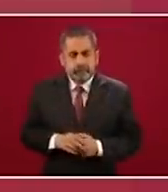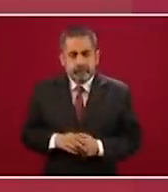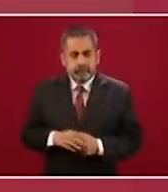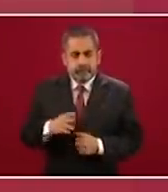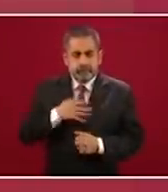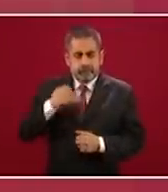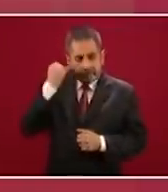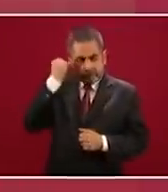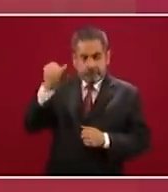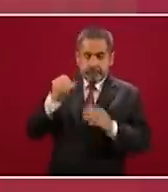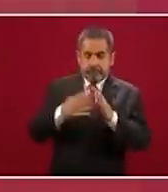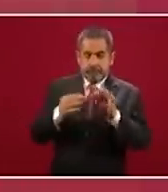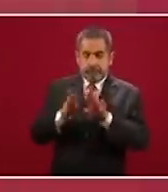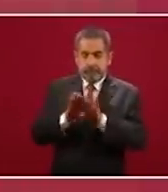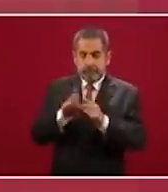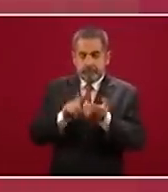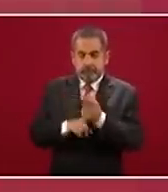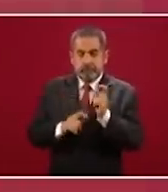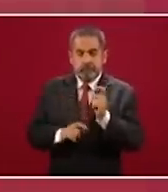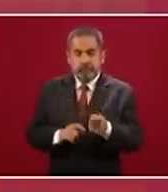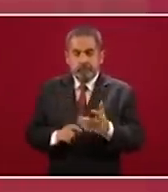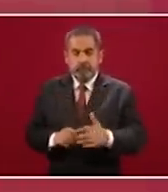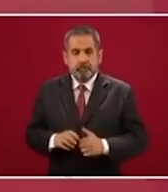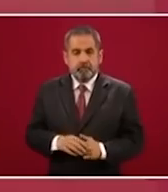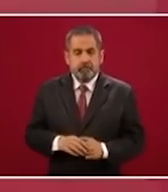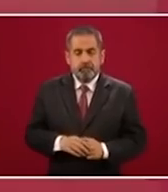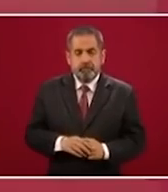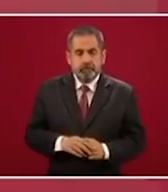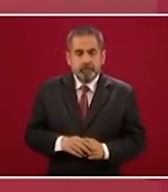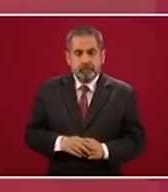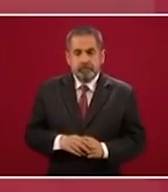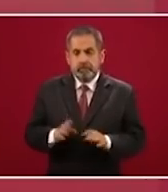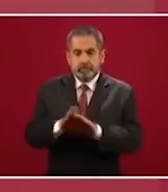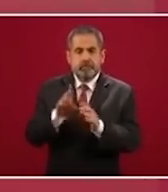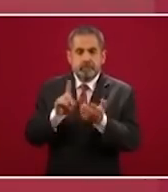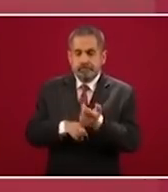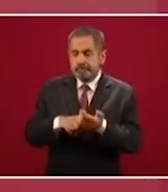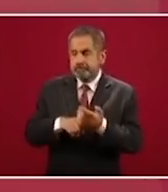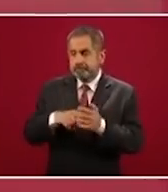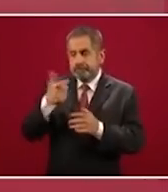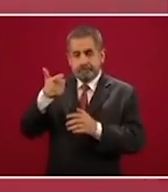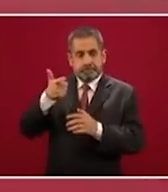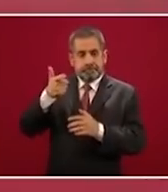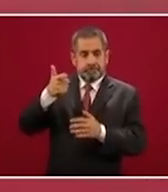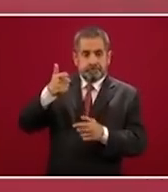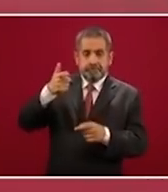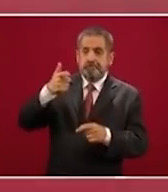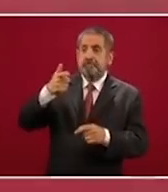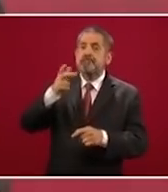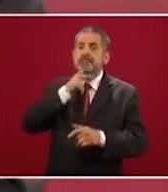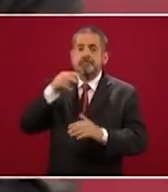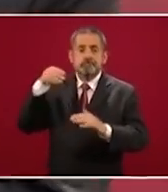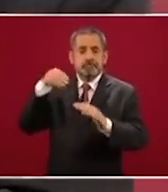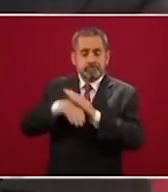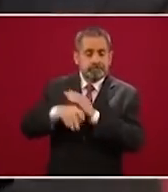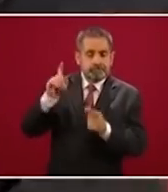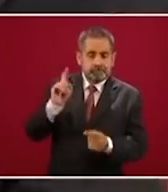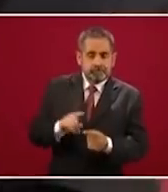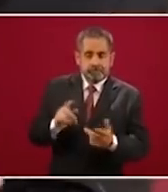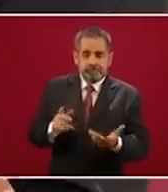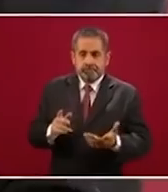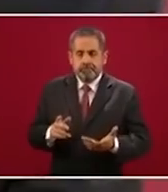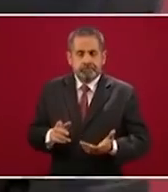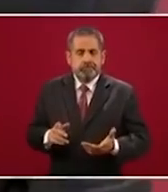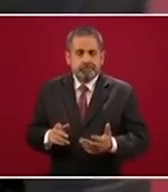nos agarra la caída en el precio del petróleo, ¿sí?,